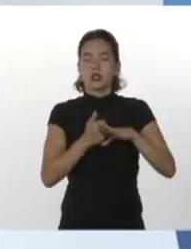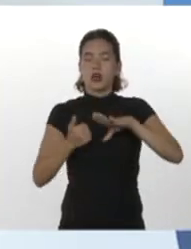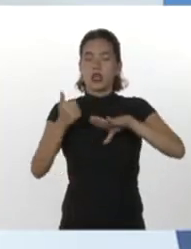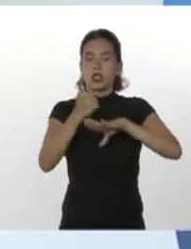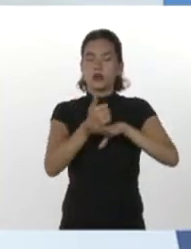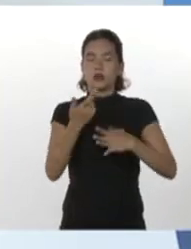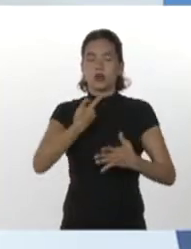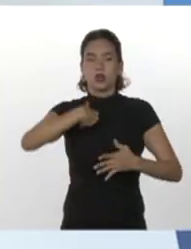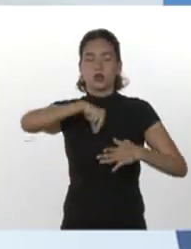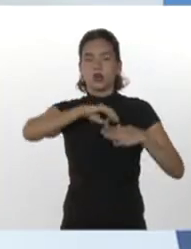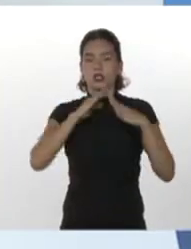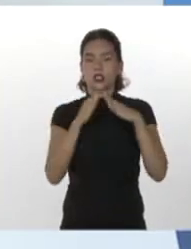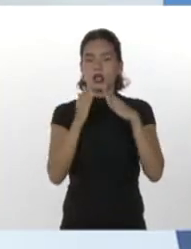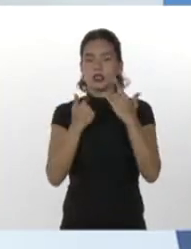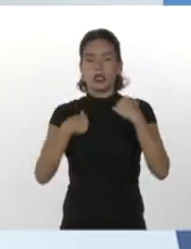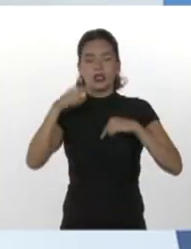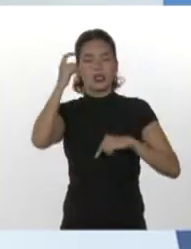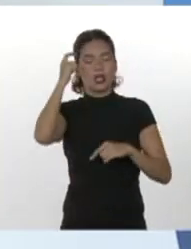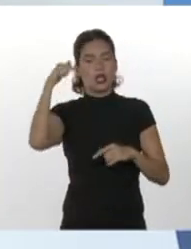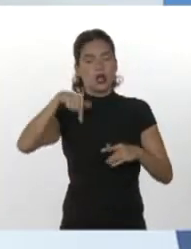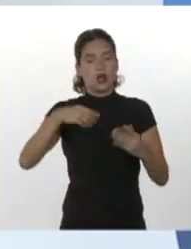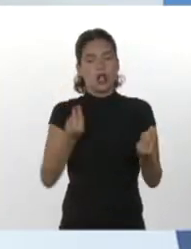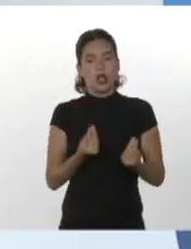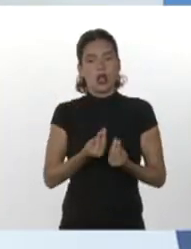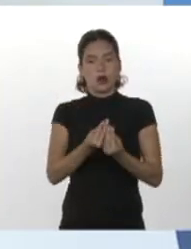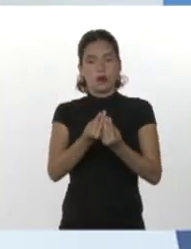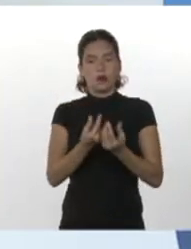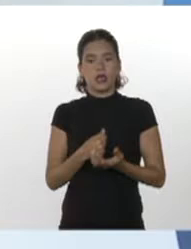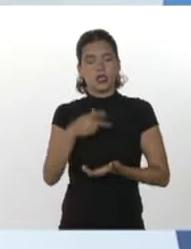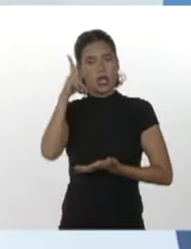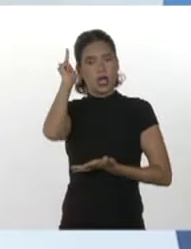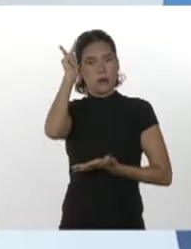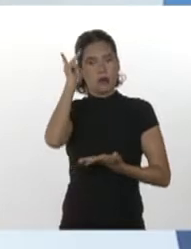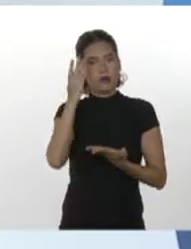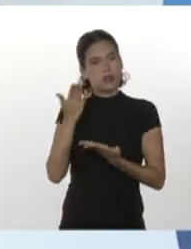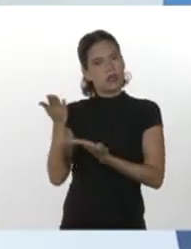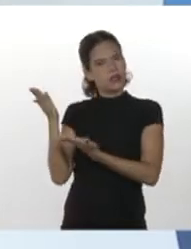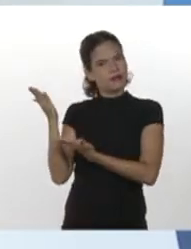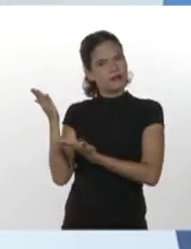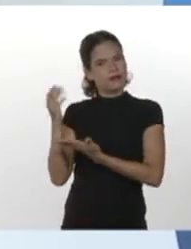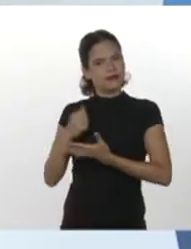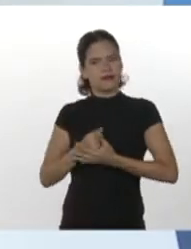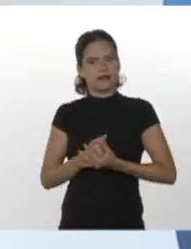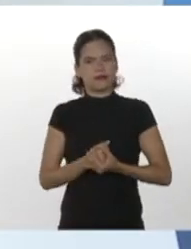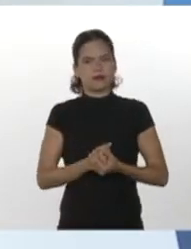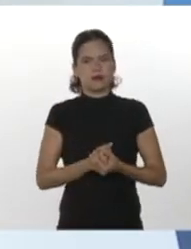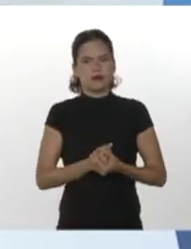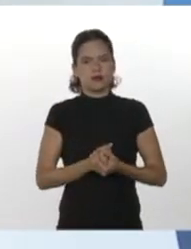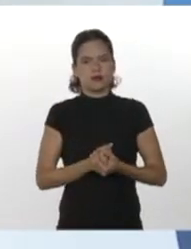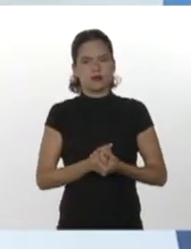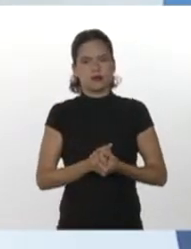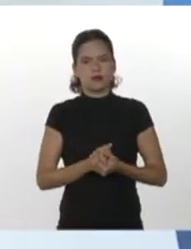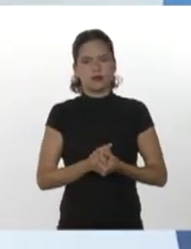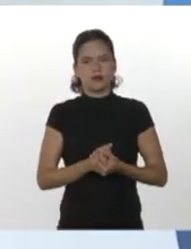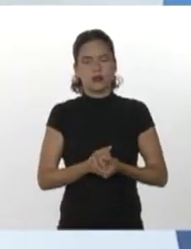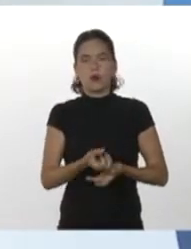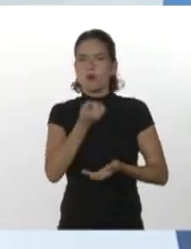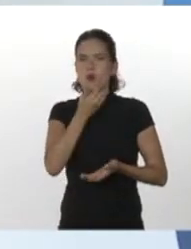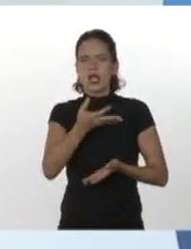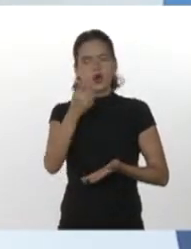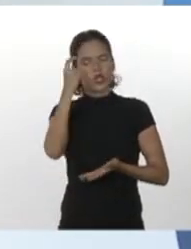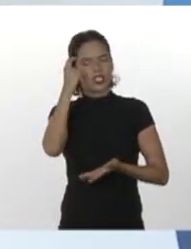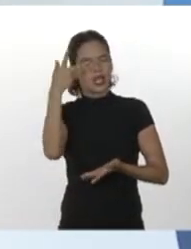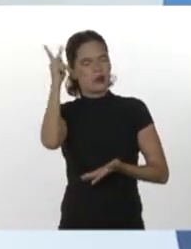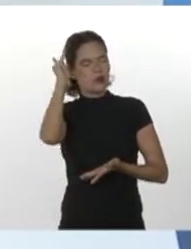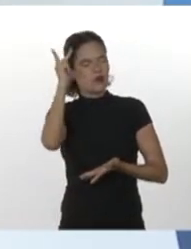adultos en nuestros hogares. El día de hoy les acompaña la profesora Yelixa Borges y Cibrani Campos. Buenos días,